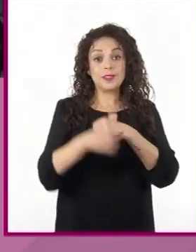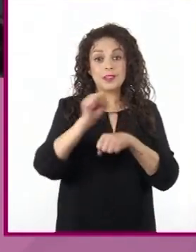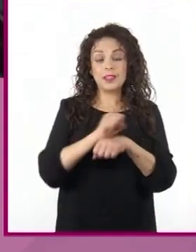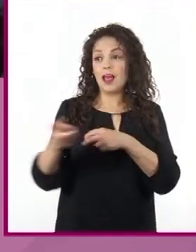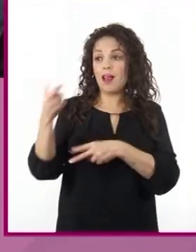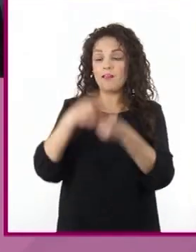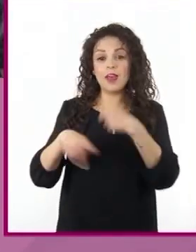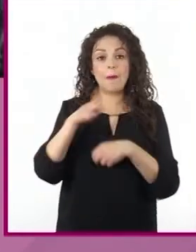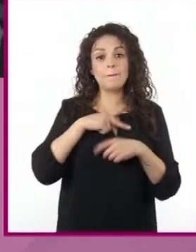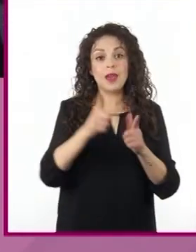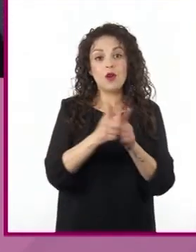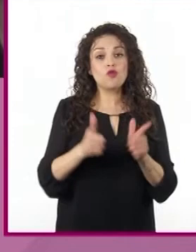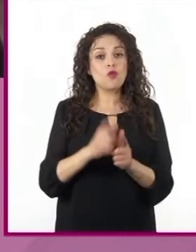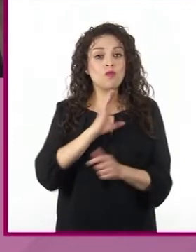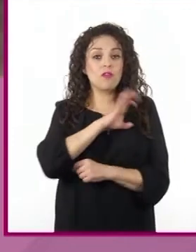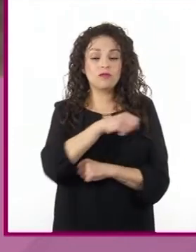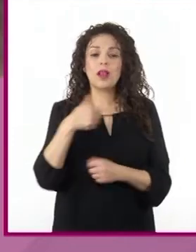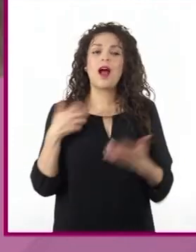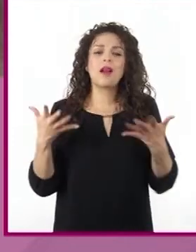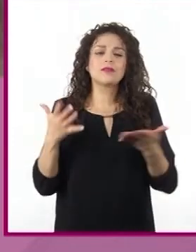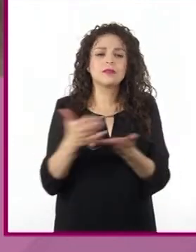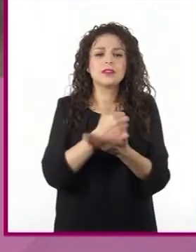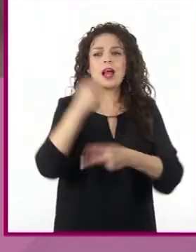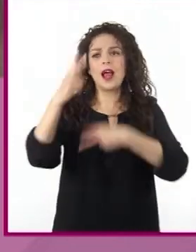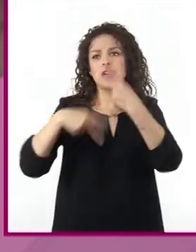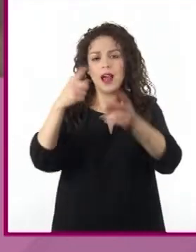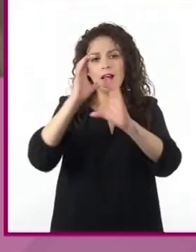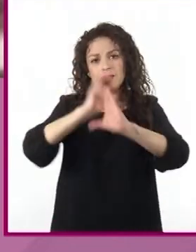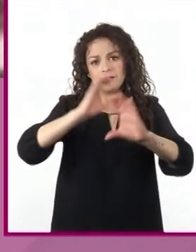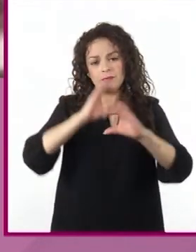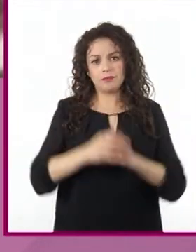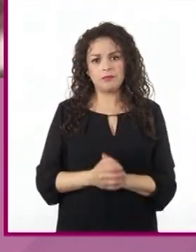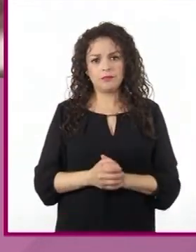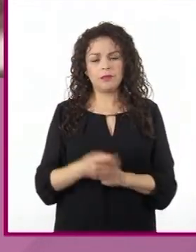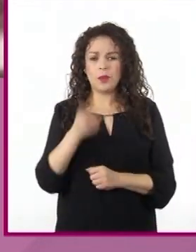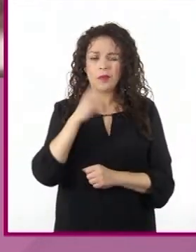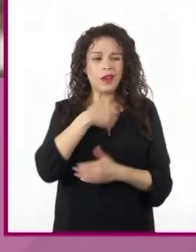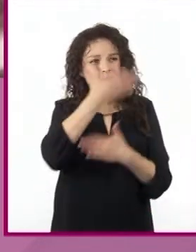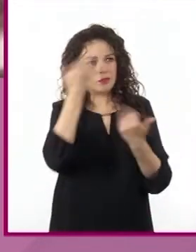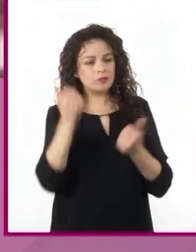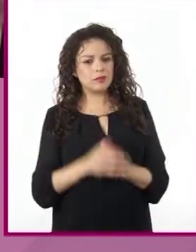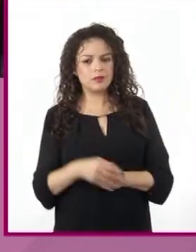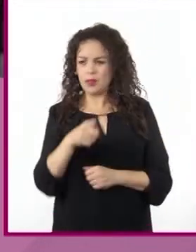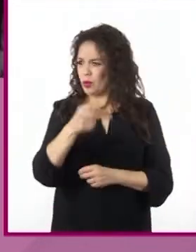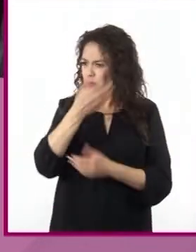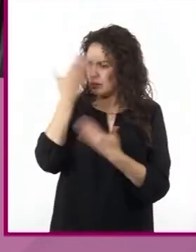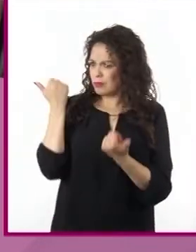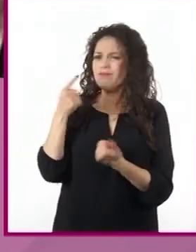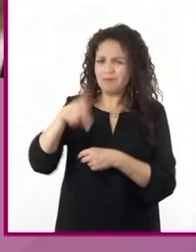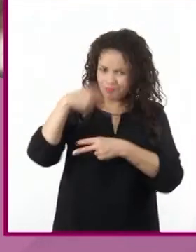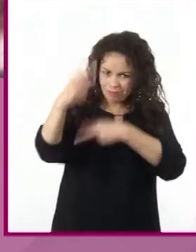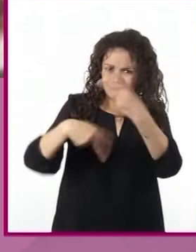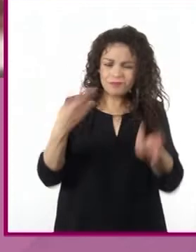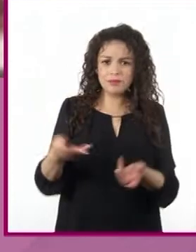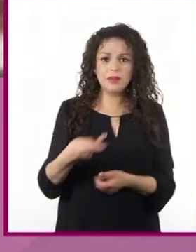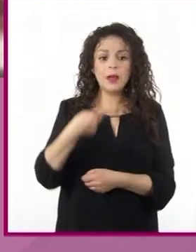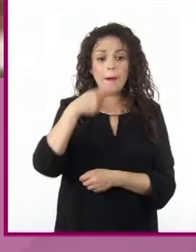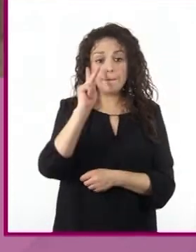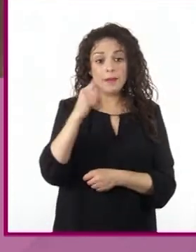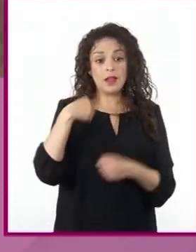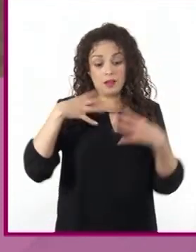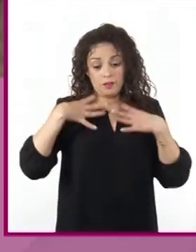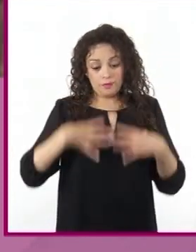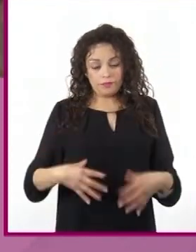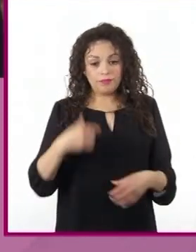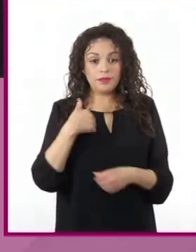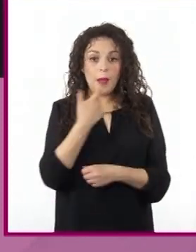de ir al concierto, pero no sé. ¿Qué es lo que no sabes? Pues si te gusta ver. Sí, pero si voy a vestirme con la ropa que uso para ir a verlos.